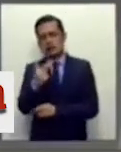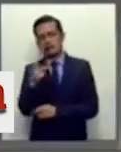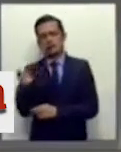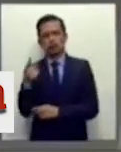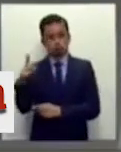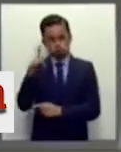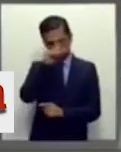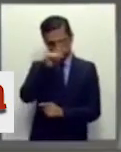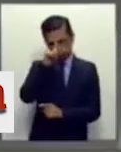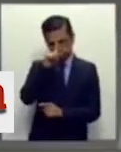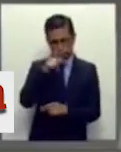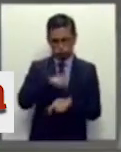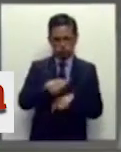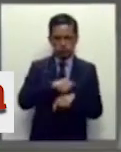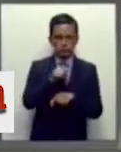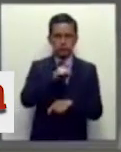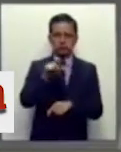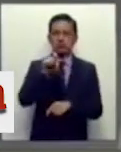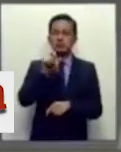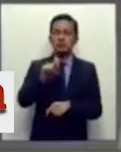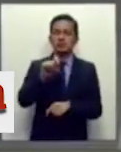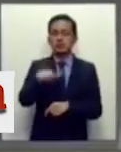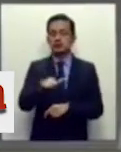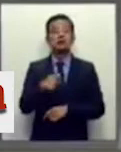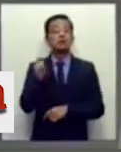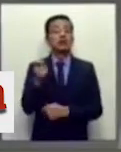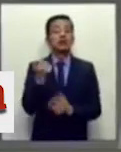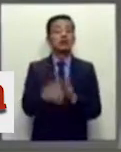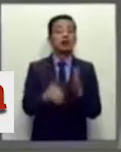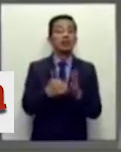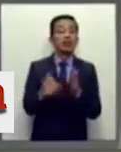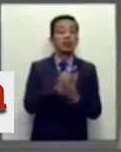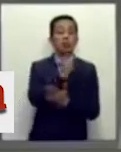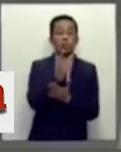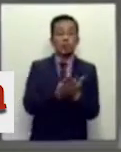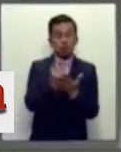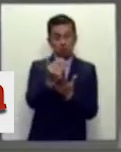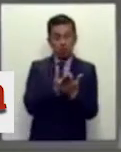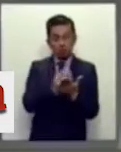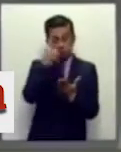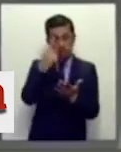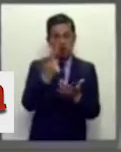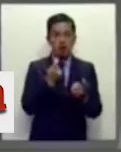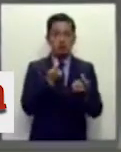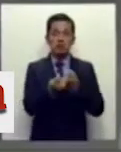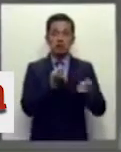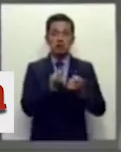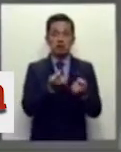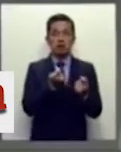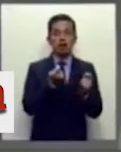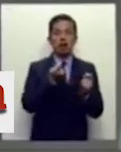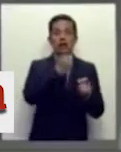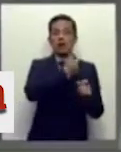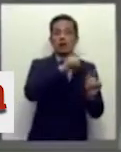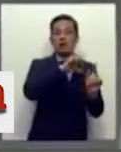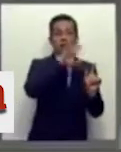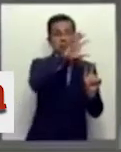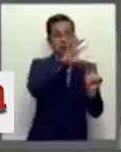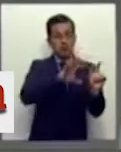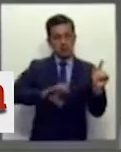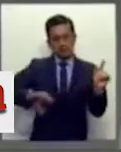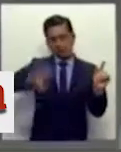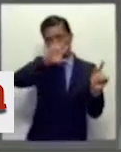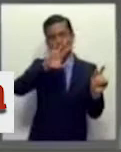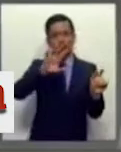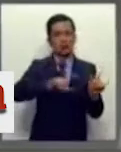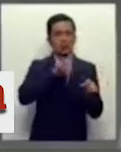sobre la falta y o actualización de programas de manejo en áreas naturales protegidas de carácter federal,